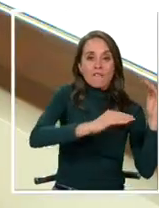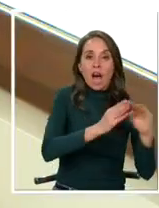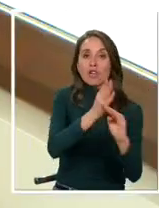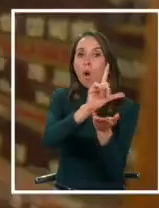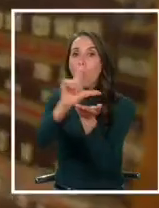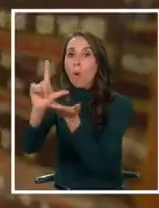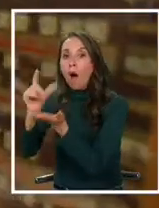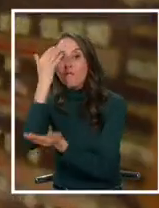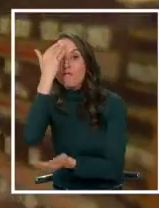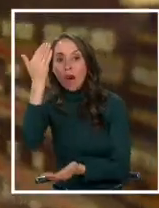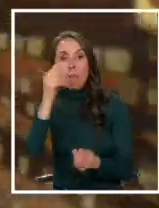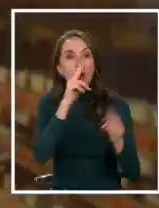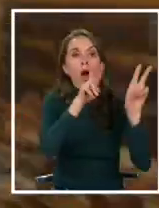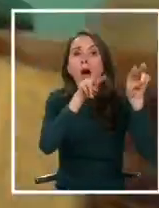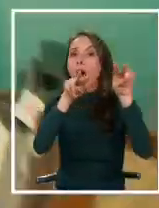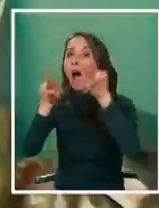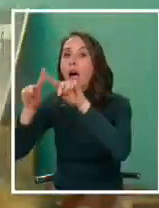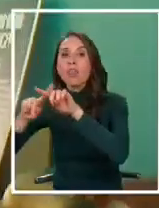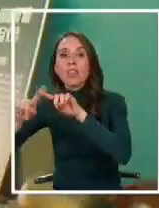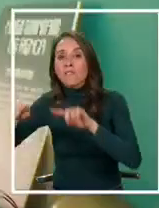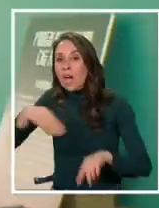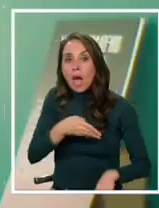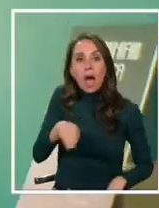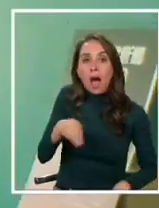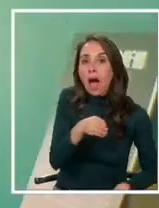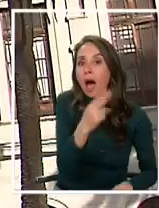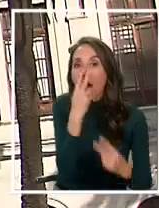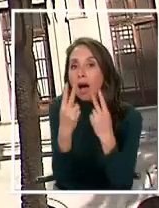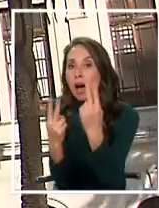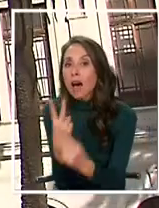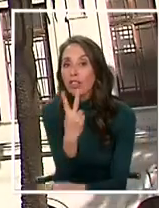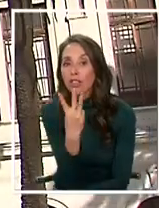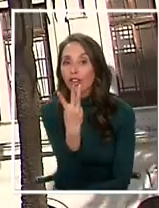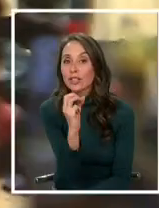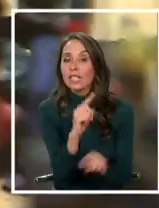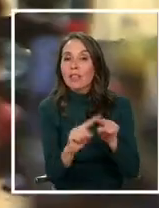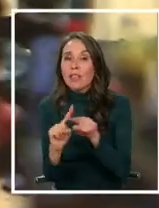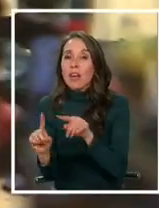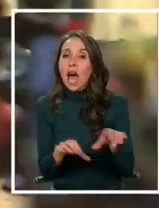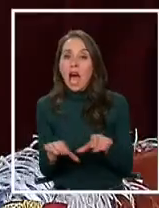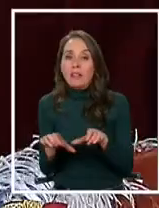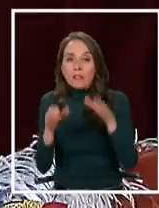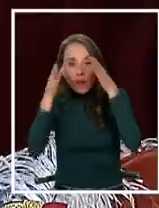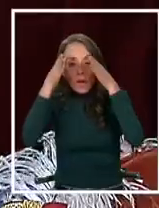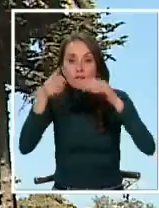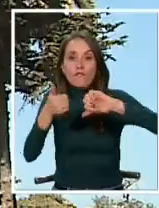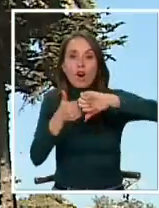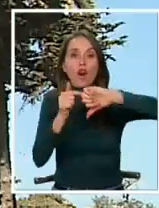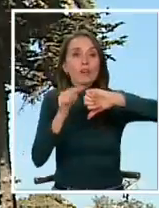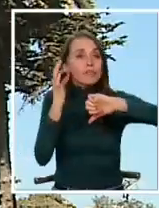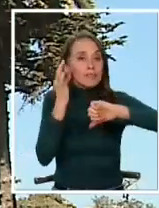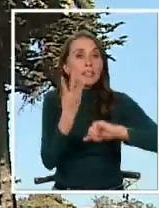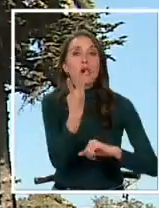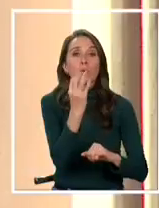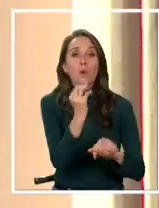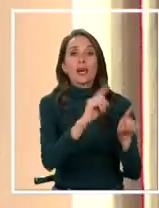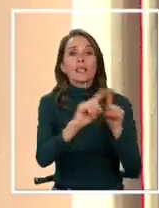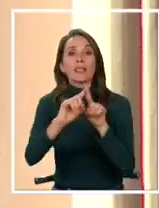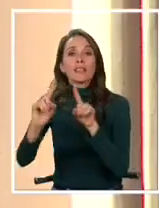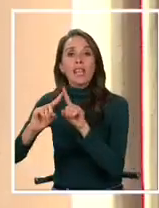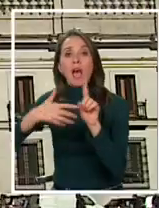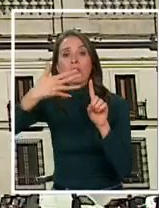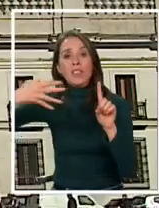emblemáticos recorridos de diversa índole donde habrá además 230 actividades con enfoque de género y 40 sobre diversidad